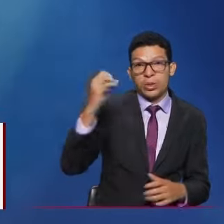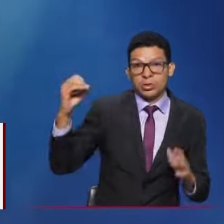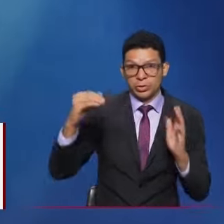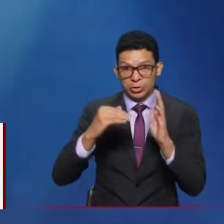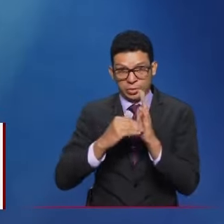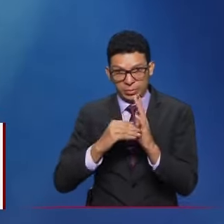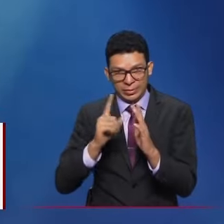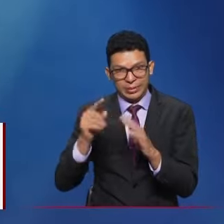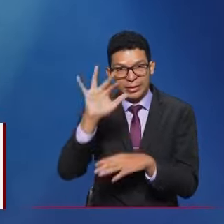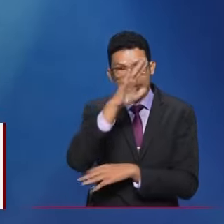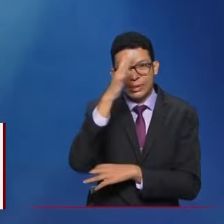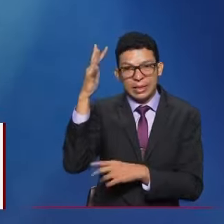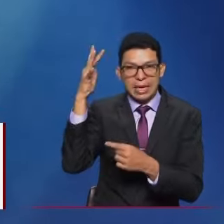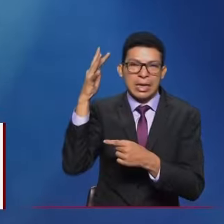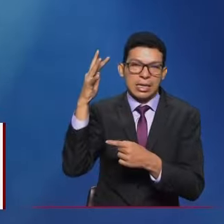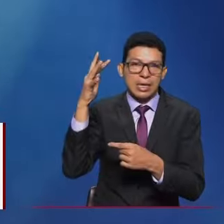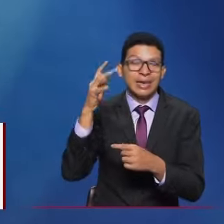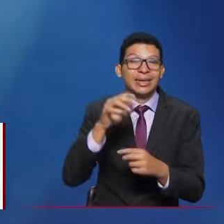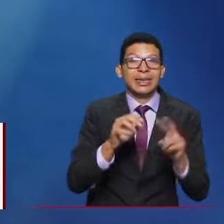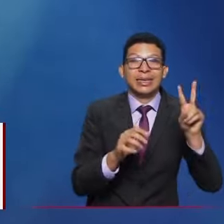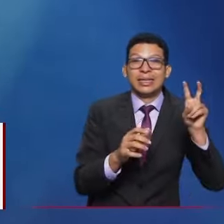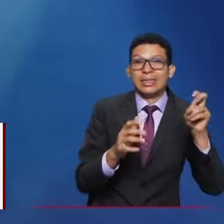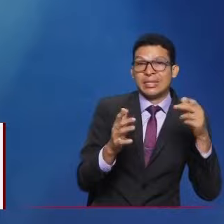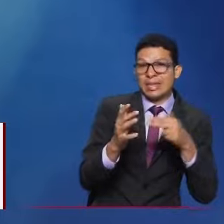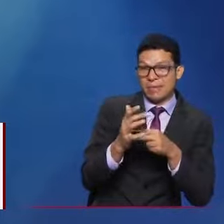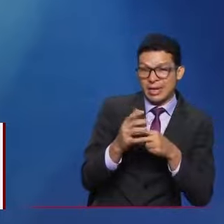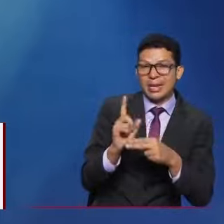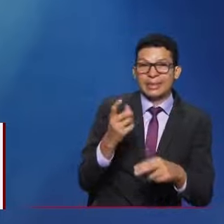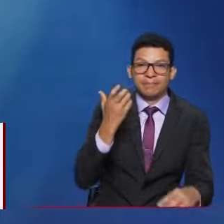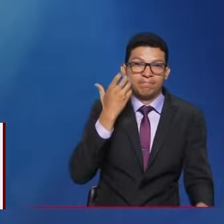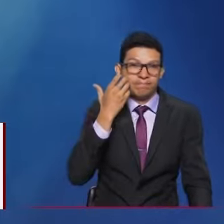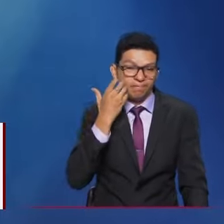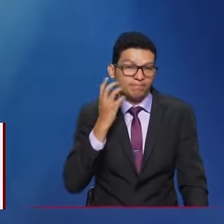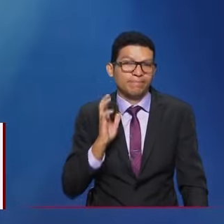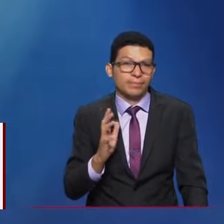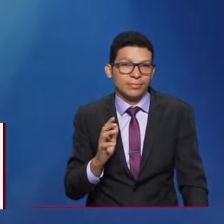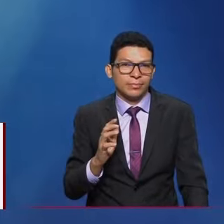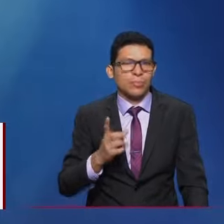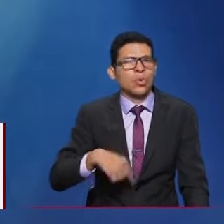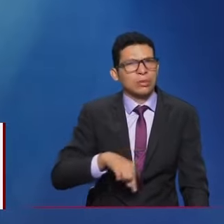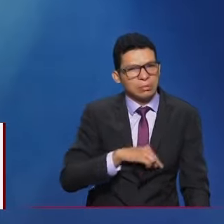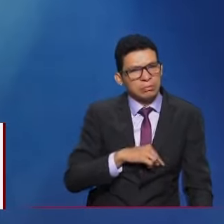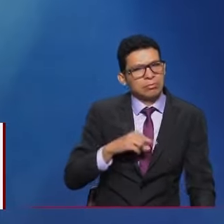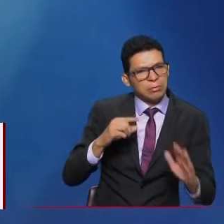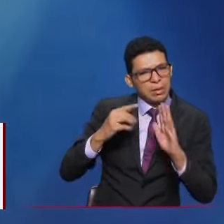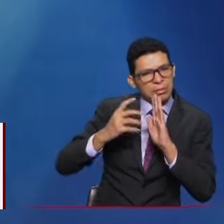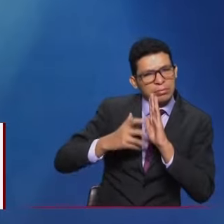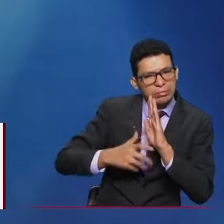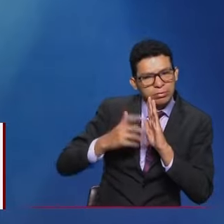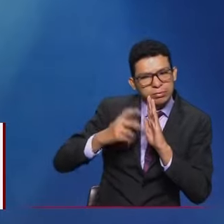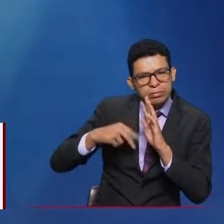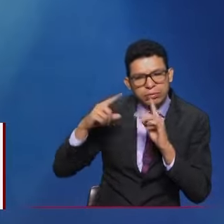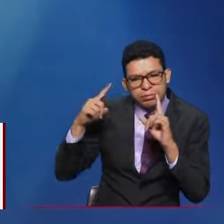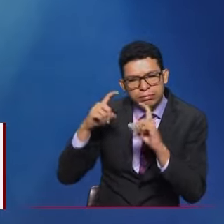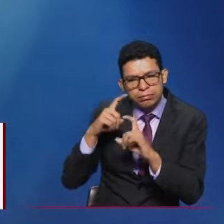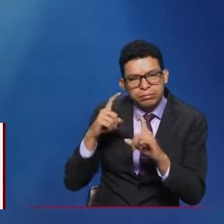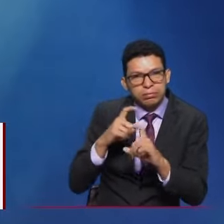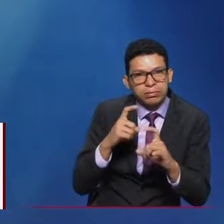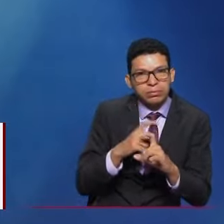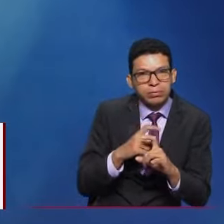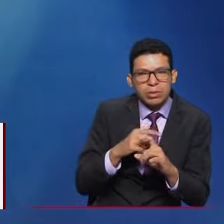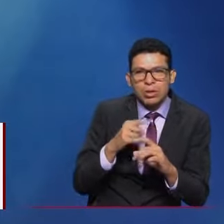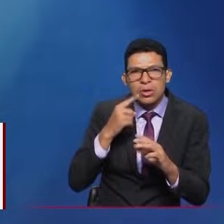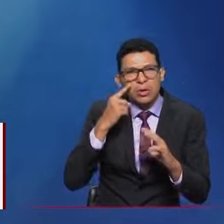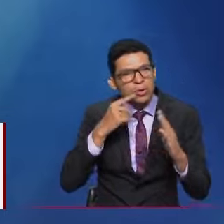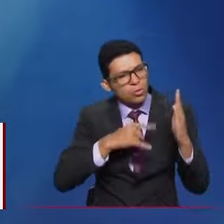tenemos, aproximadamente 7.000 están con enfermedades. Seguimos haciendo el análisis, tenemos unos escáneres que literalmente